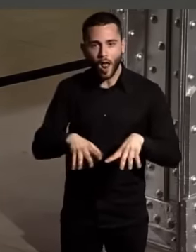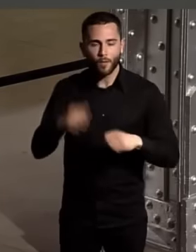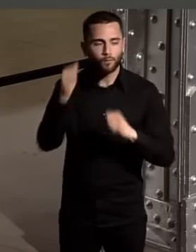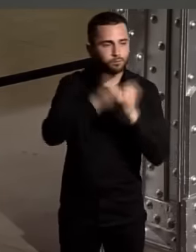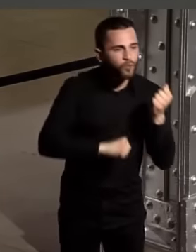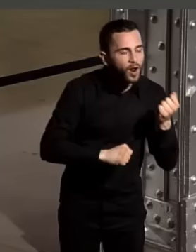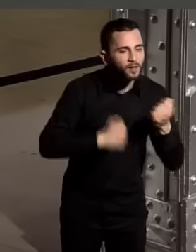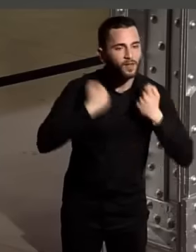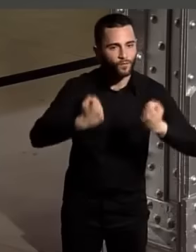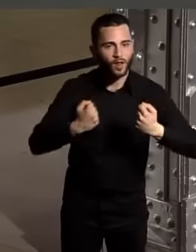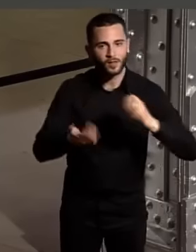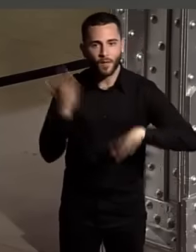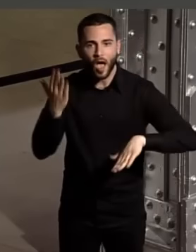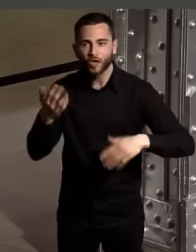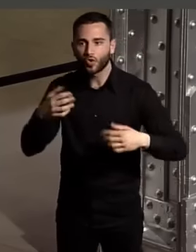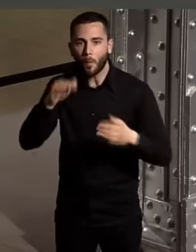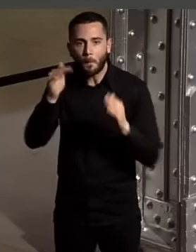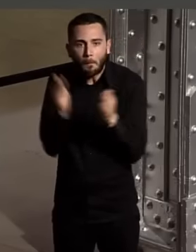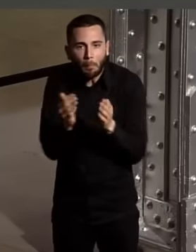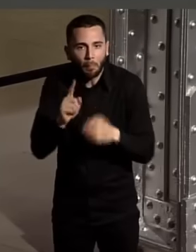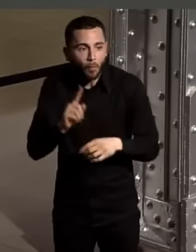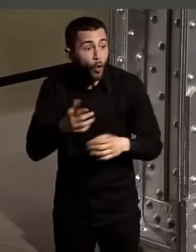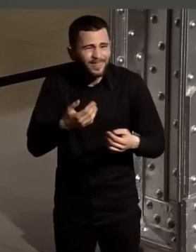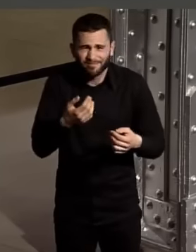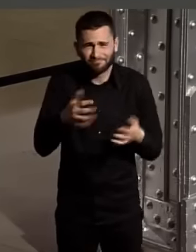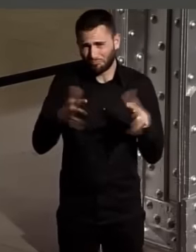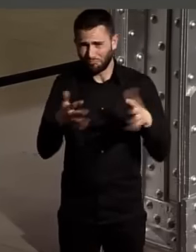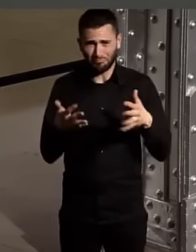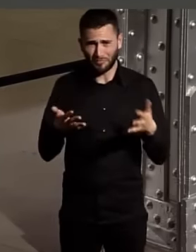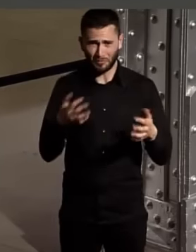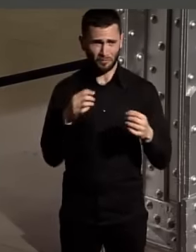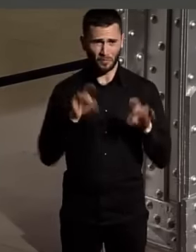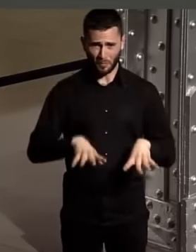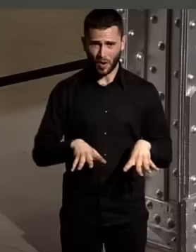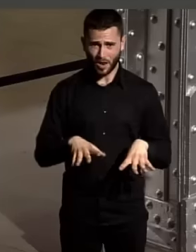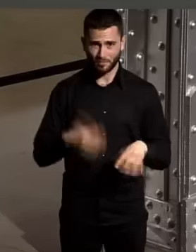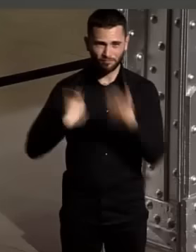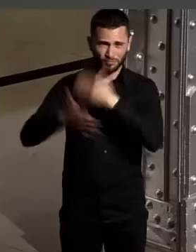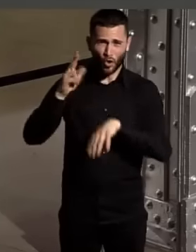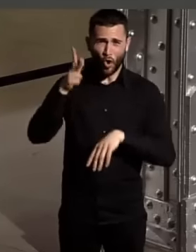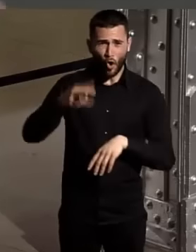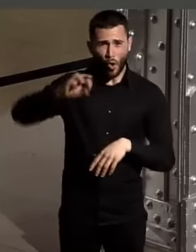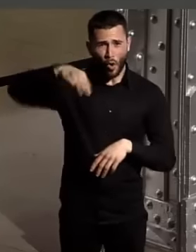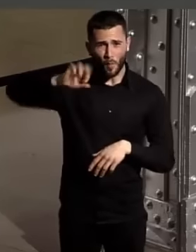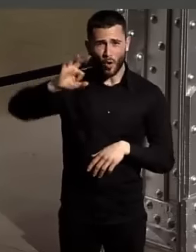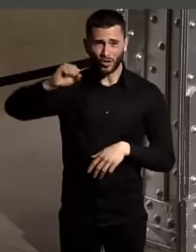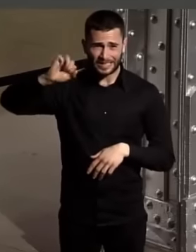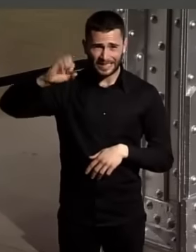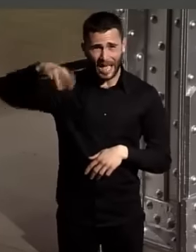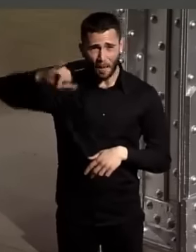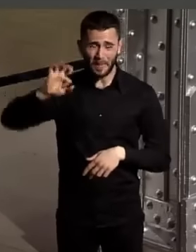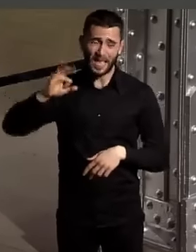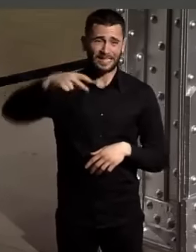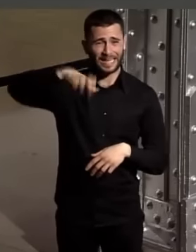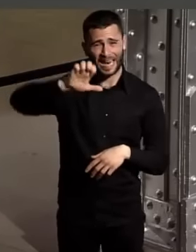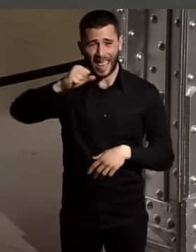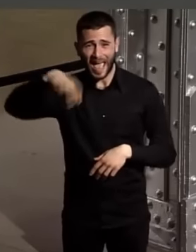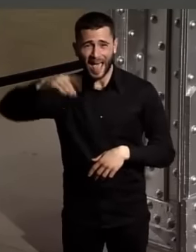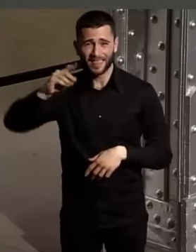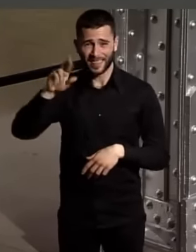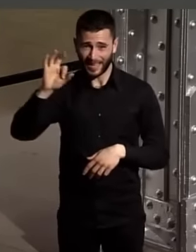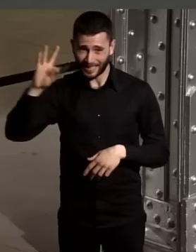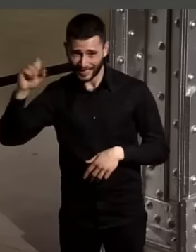más pequeña o más diferente es exactamente la tuya porque son los primeros Homo Sapiens bueno quizás podrían ser unos neandertales no se sabe Pero en principio serían